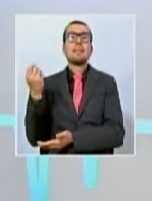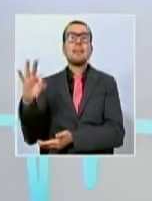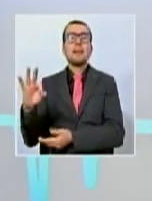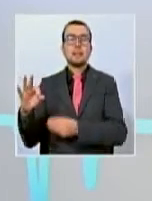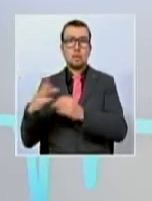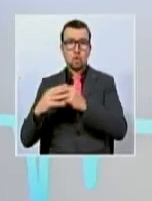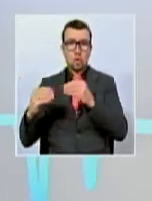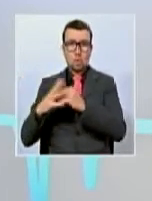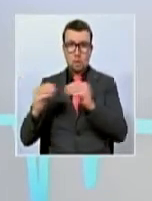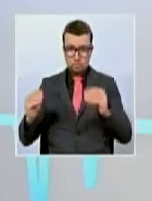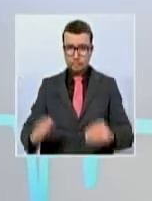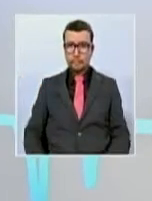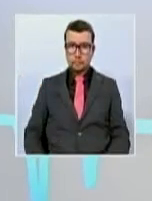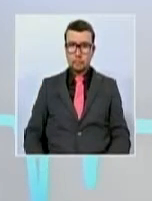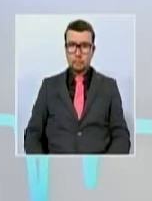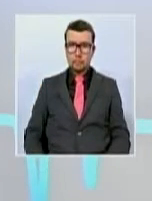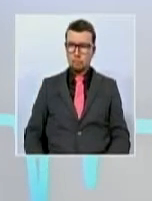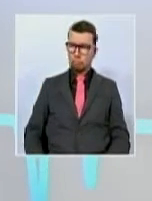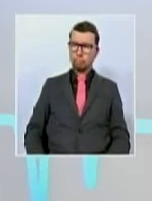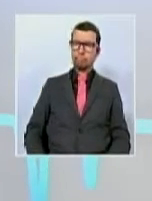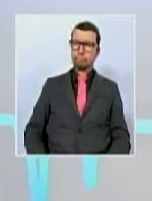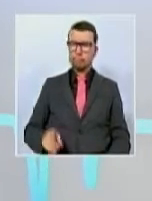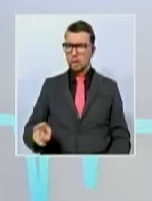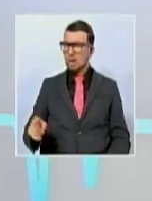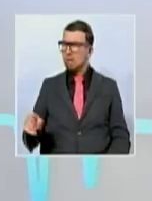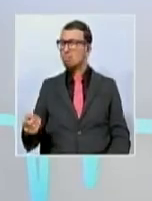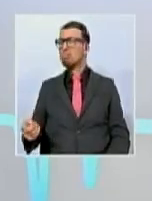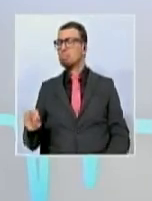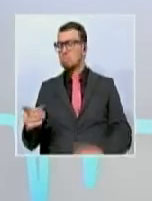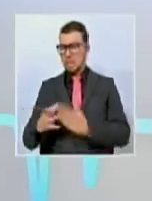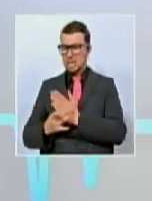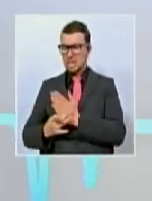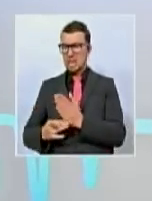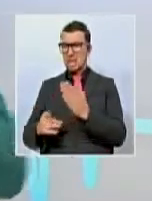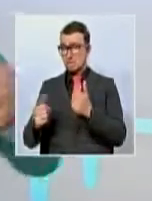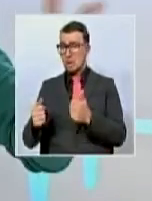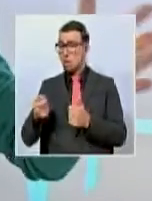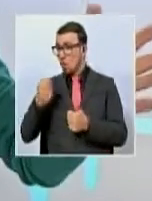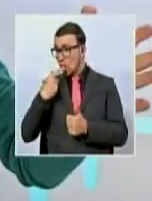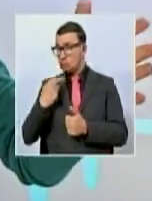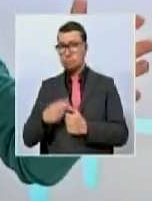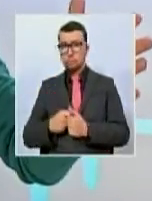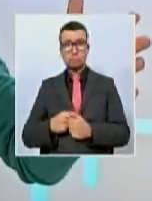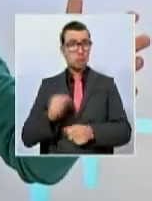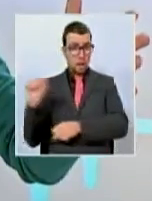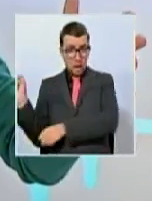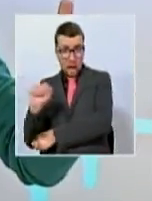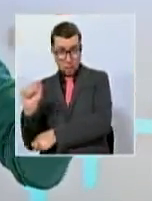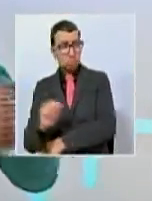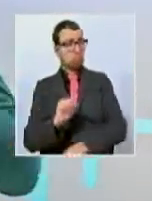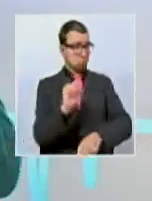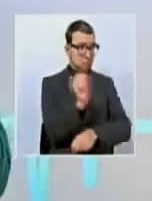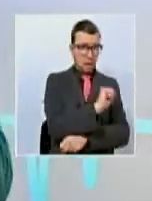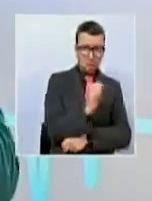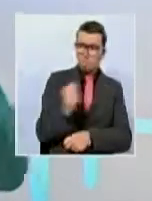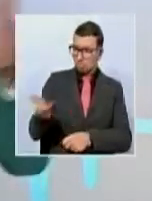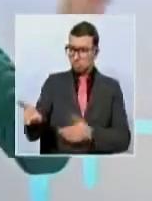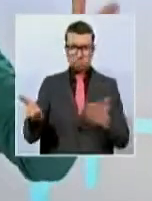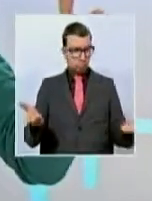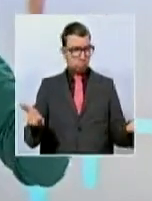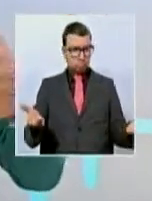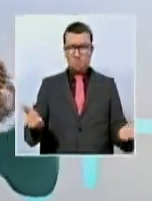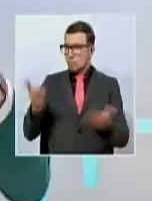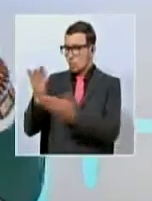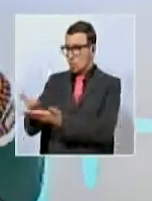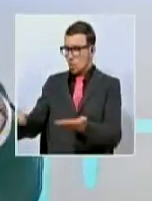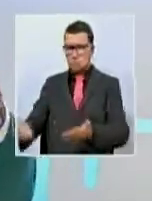Uno tiene que pensar qué tipo de omega es. Sí, hay carros y hay carros. Y hay cosas y hay